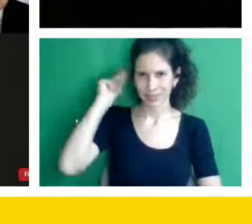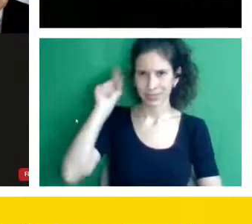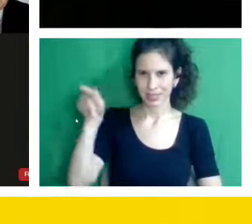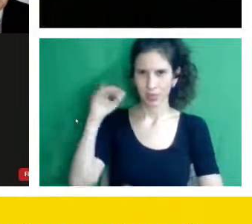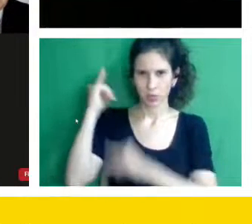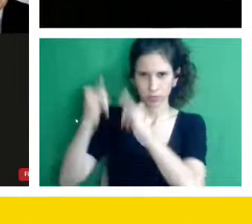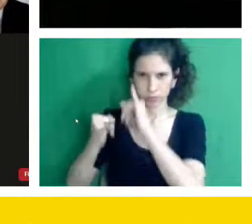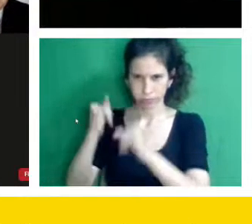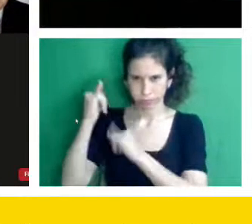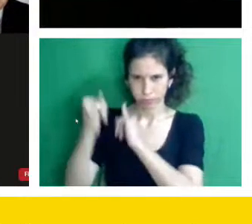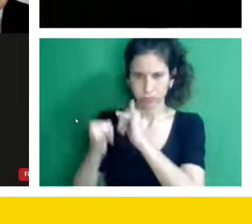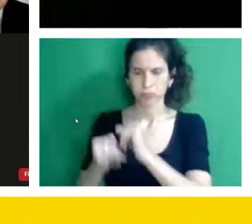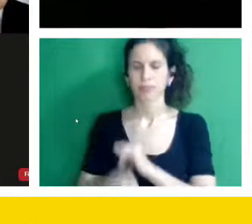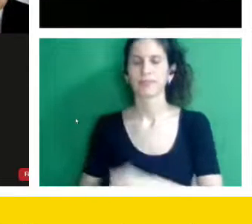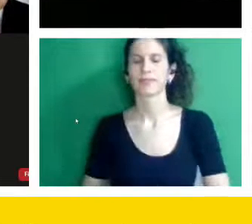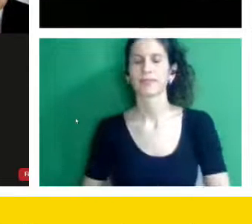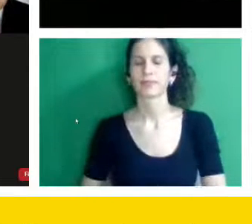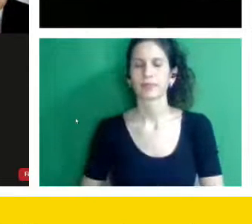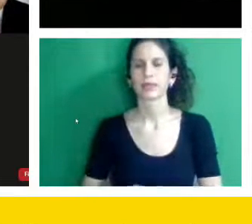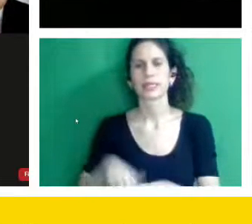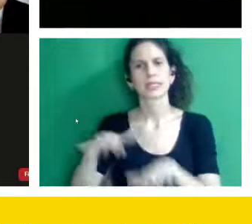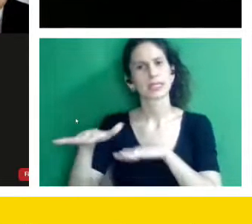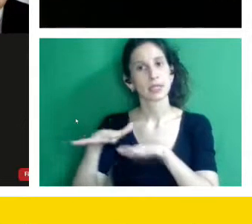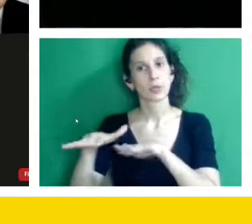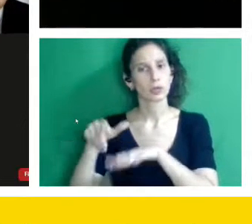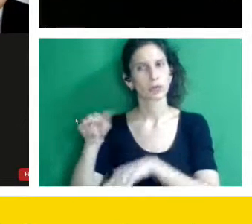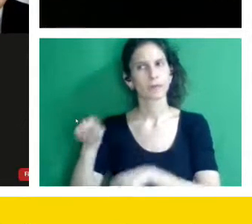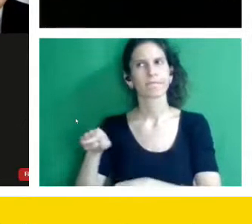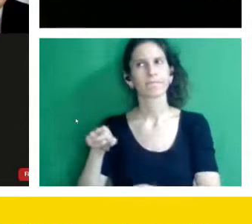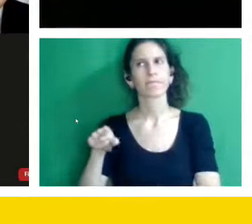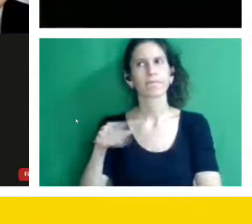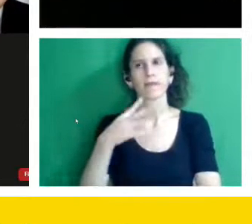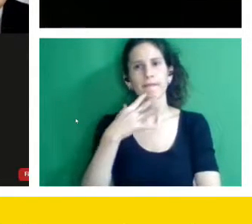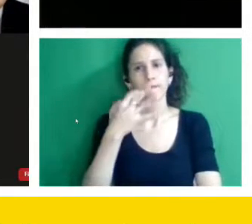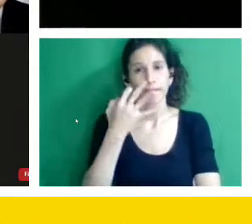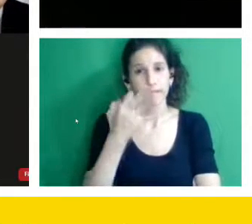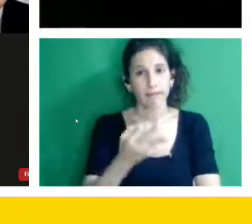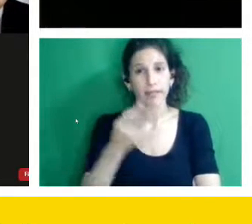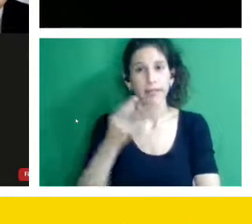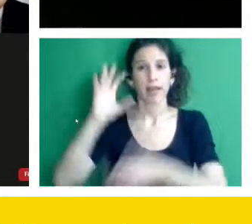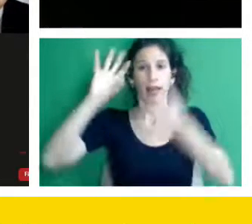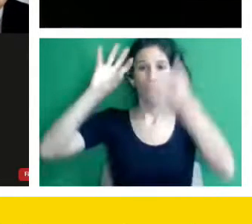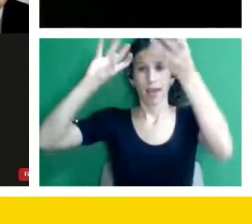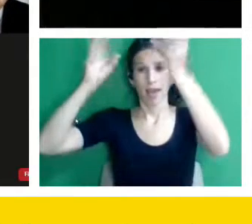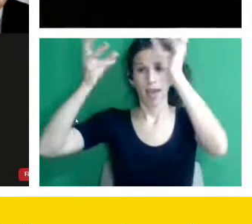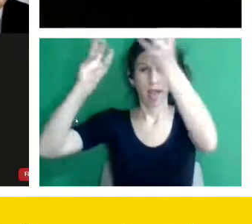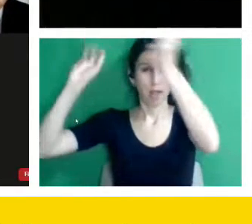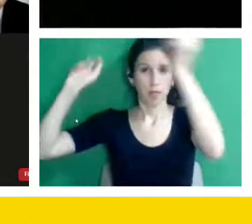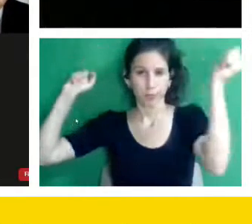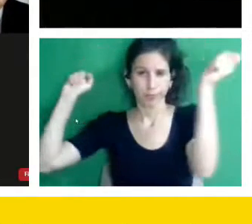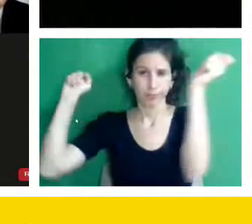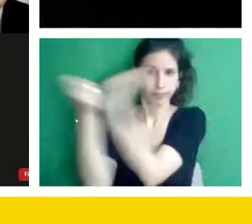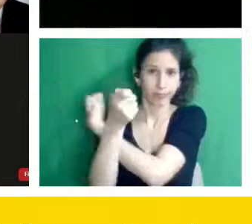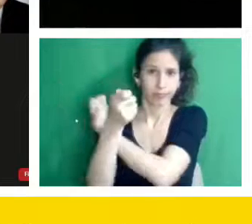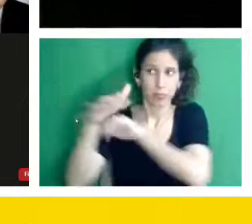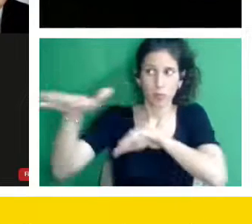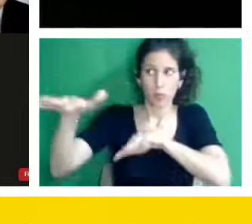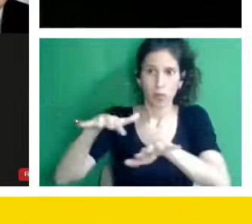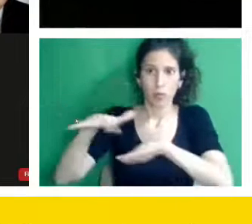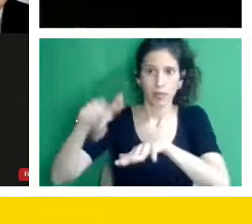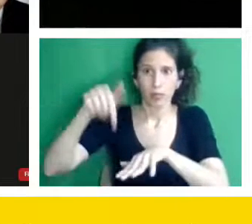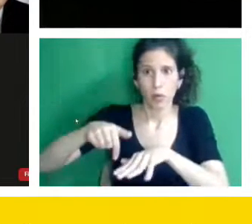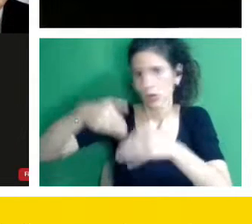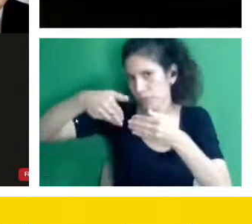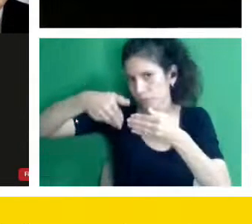esta situación, porque claramente el cambio climático llegó para quedarse. Lo que estamos visualizando